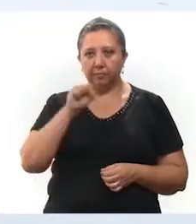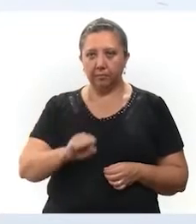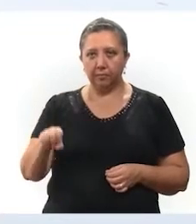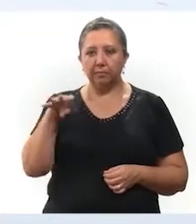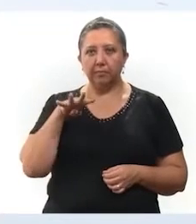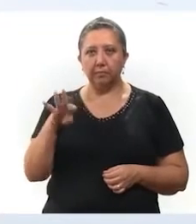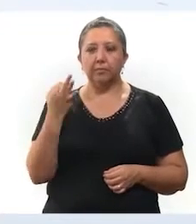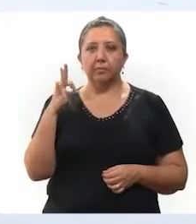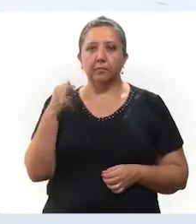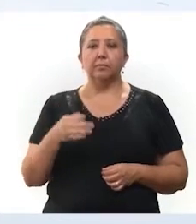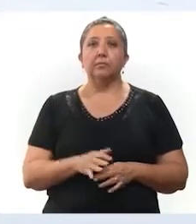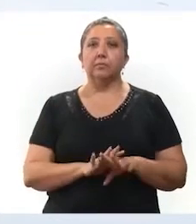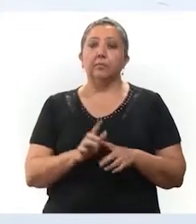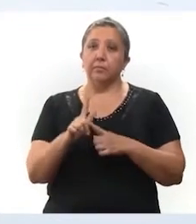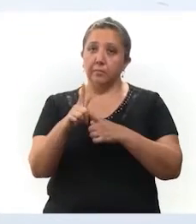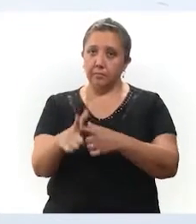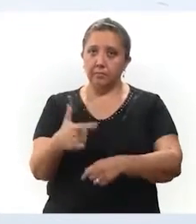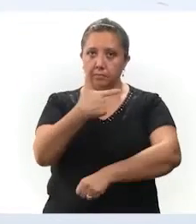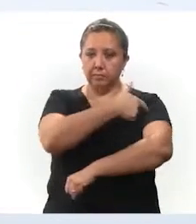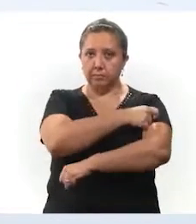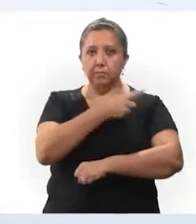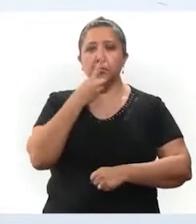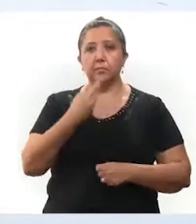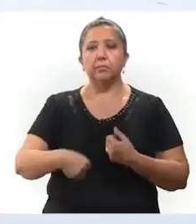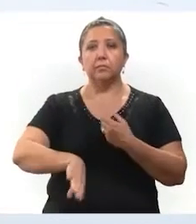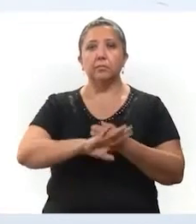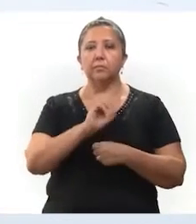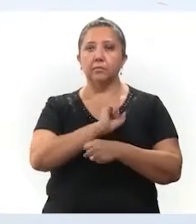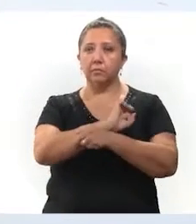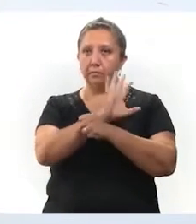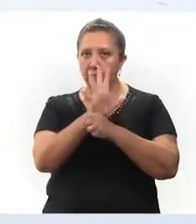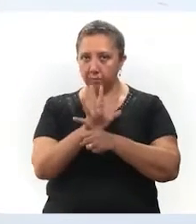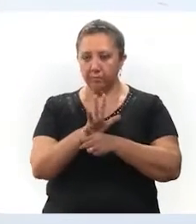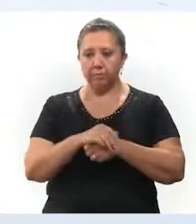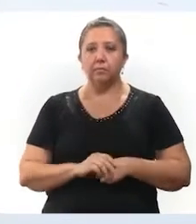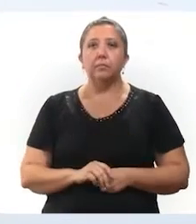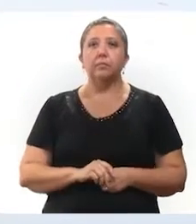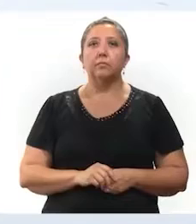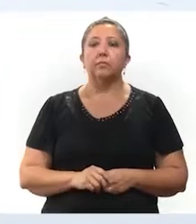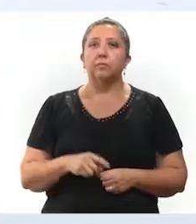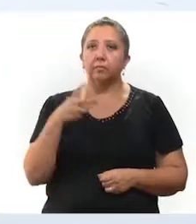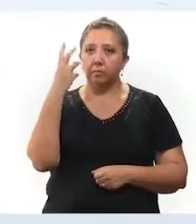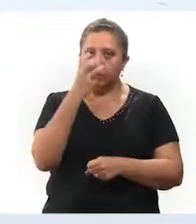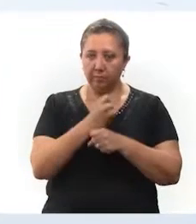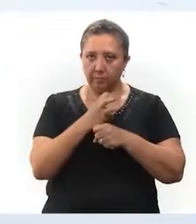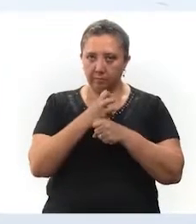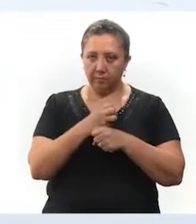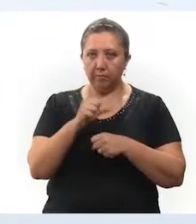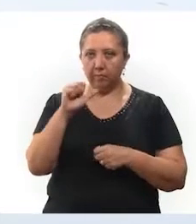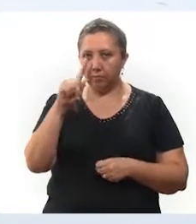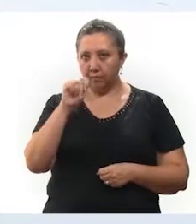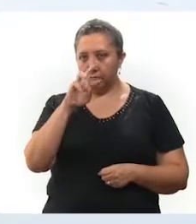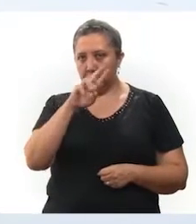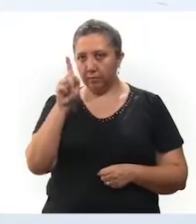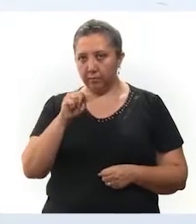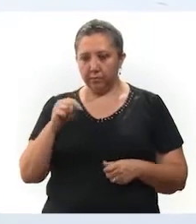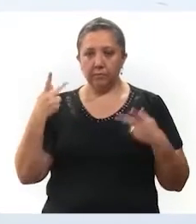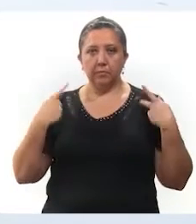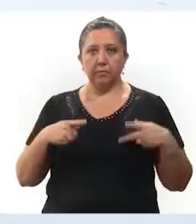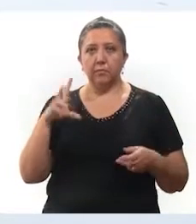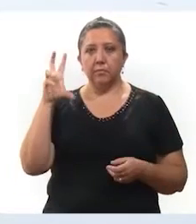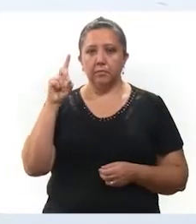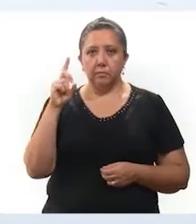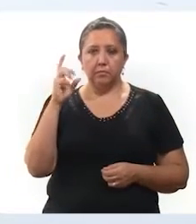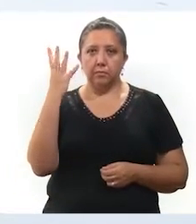sábado 19 de febrero. Continúa la vacunación de refuerzo contra el coronavirus, correspondiente a la tercera dosis de AstraZeneca para personas